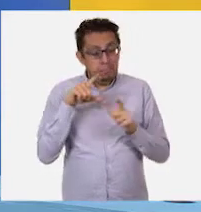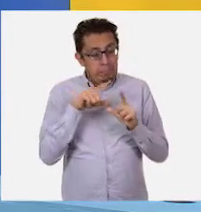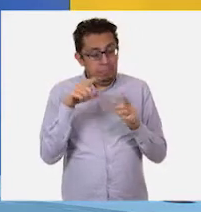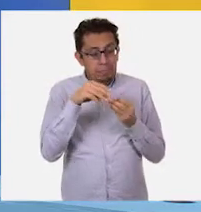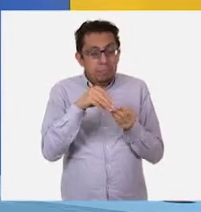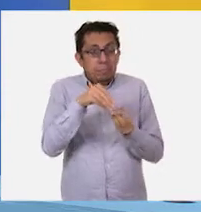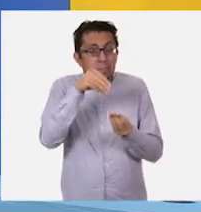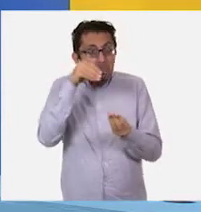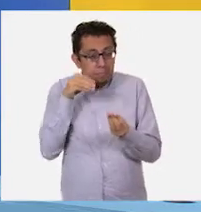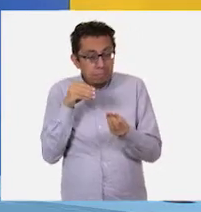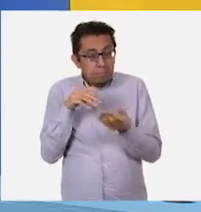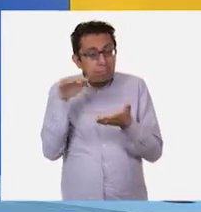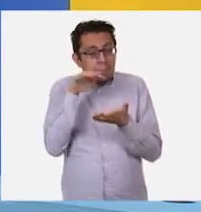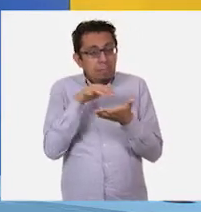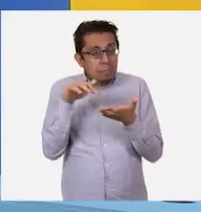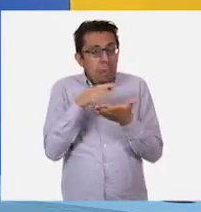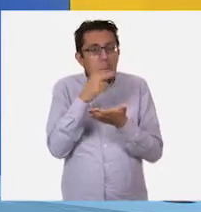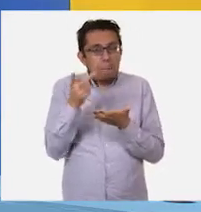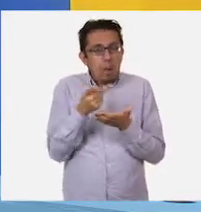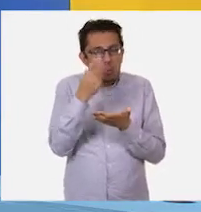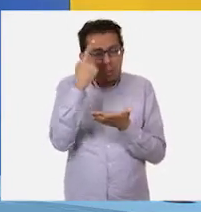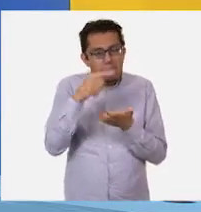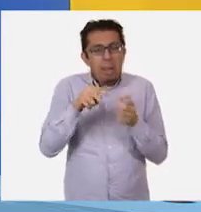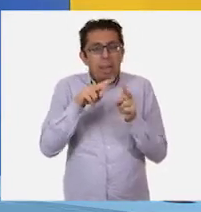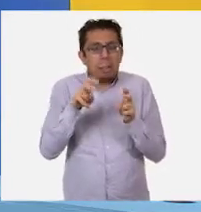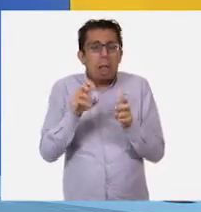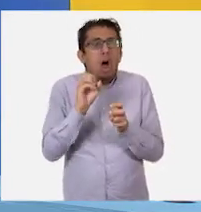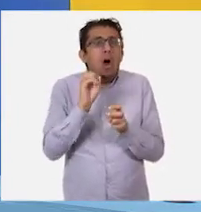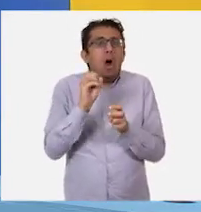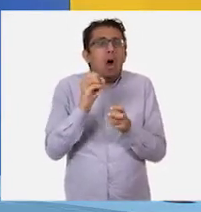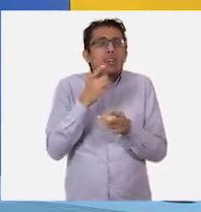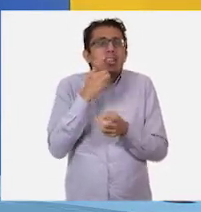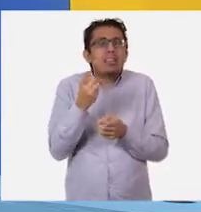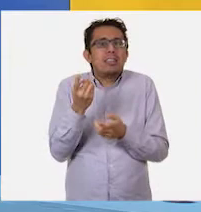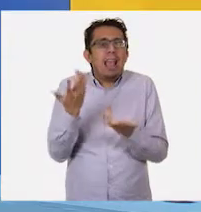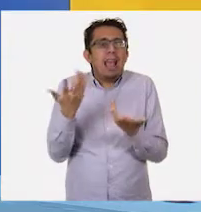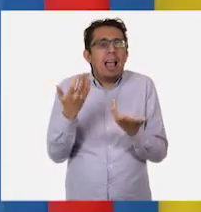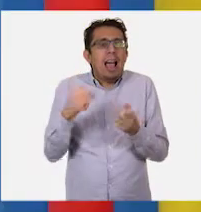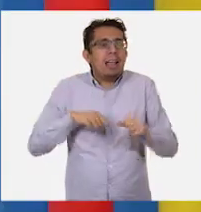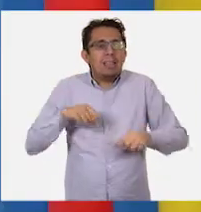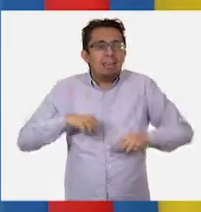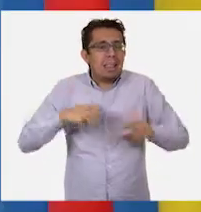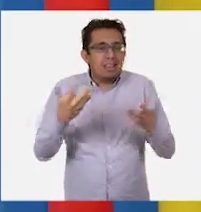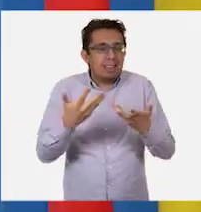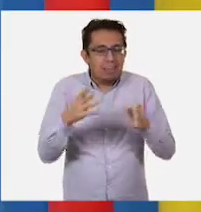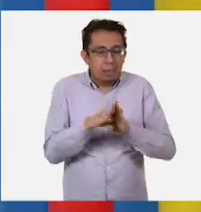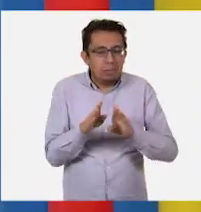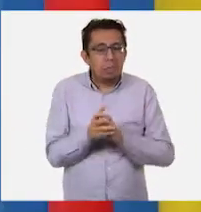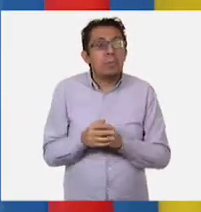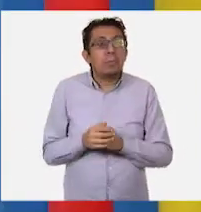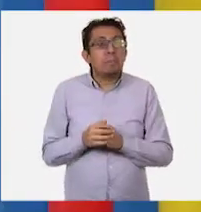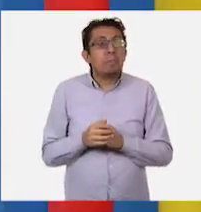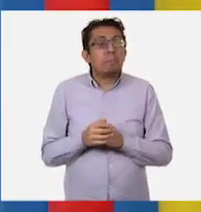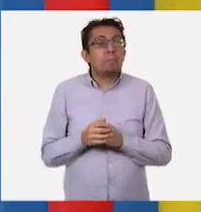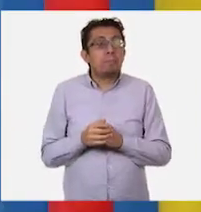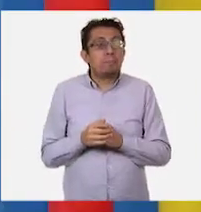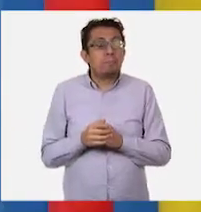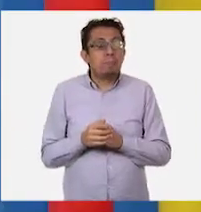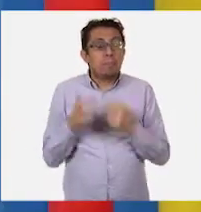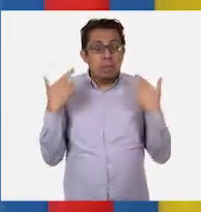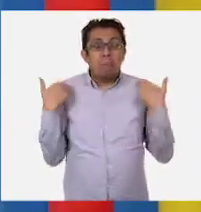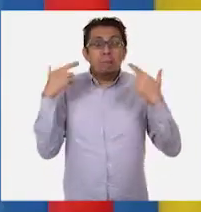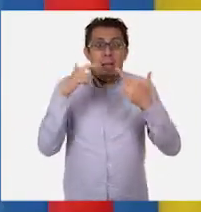pregunta relacionada al tema o la indicación de la actividad a llevar a cabo. Muy bien. Cuando el profesor termine de